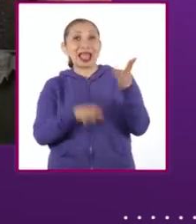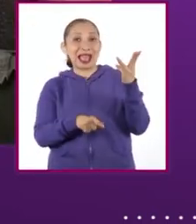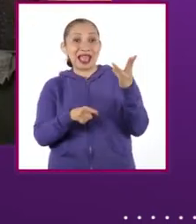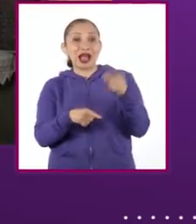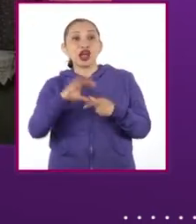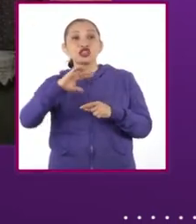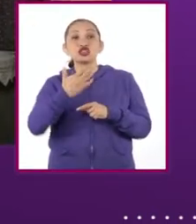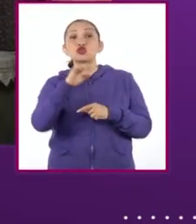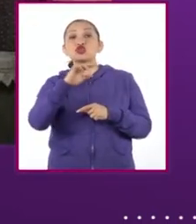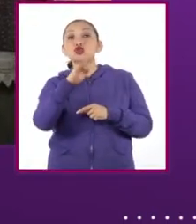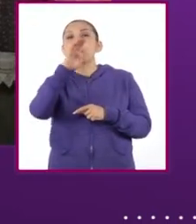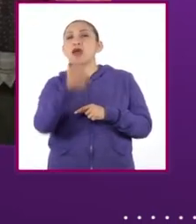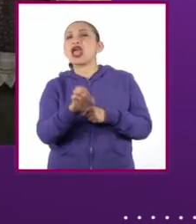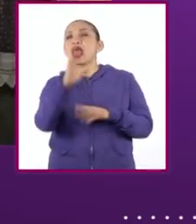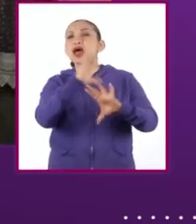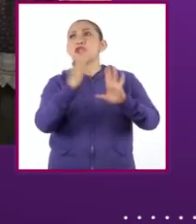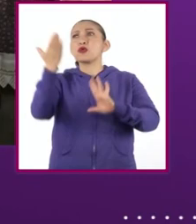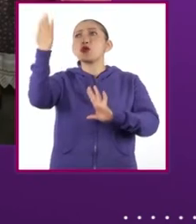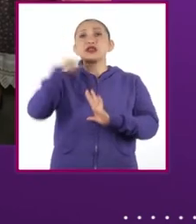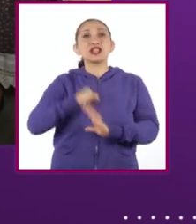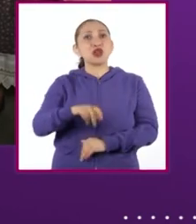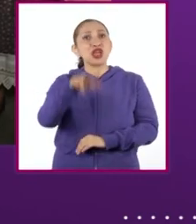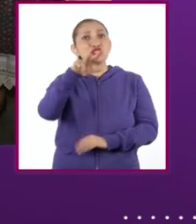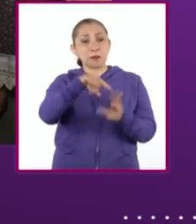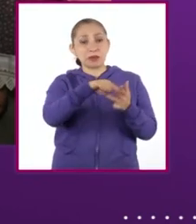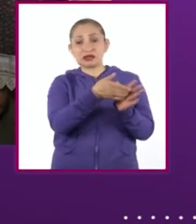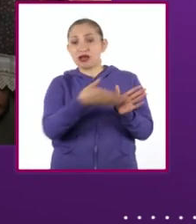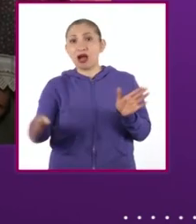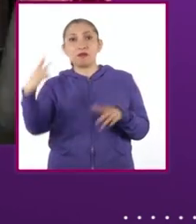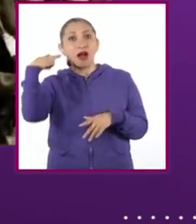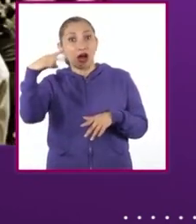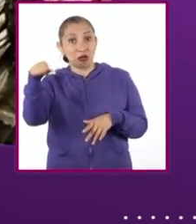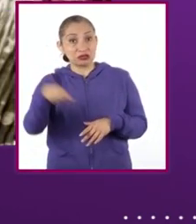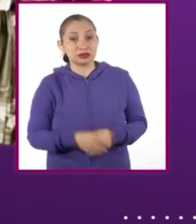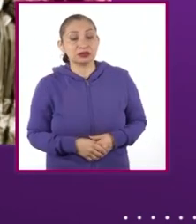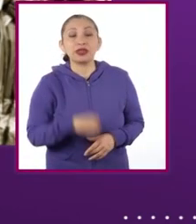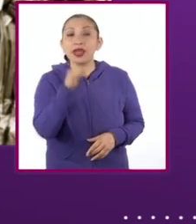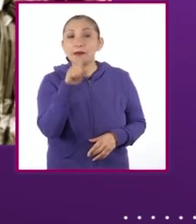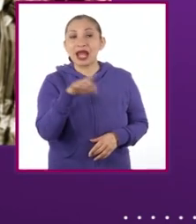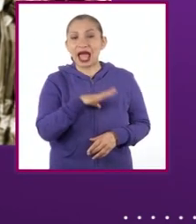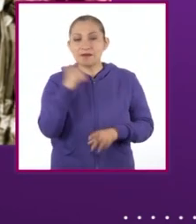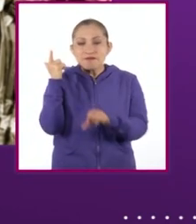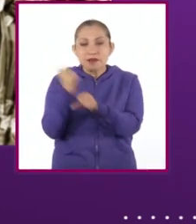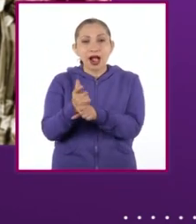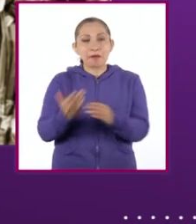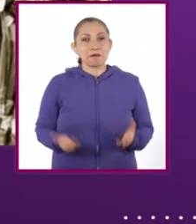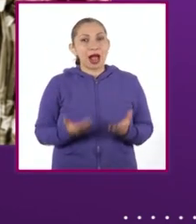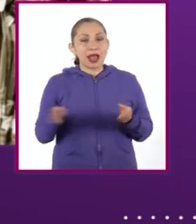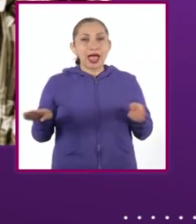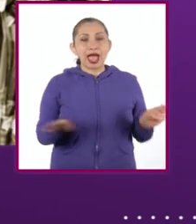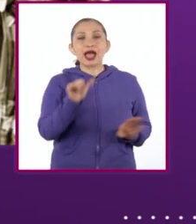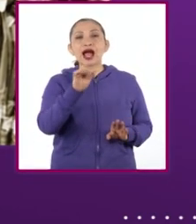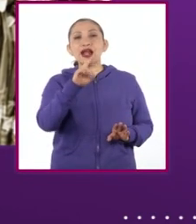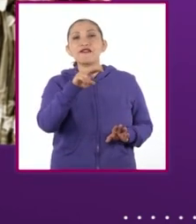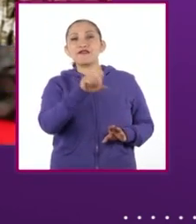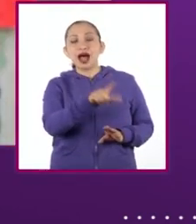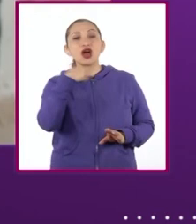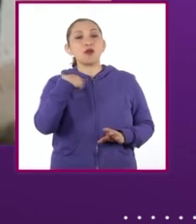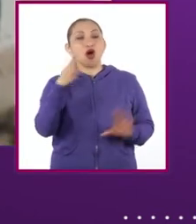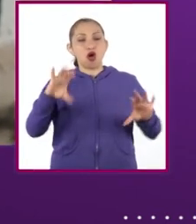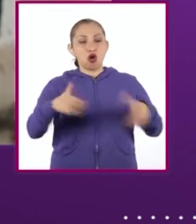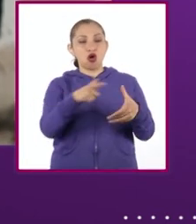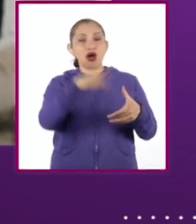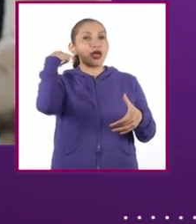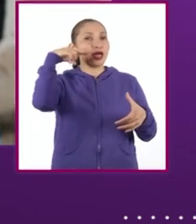del chuchumbé, que se canta desde el siglo XVIII en Veracruz. También los hallamos en bailes de carnavales, como el de la